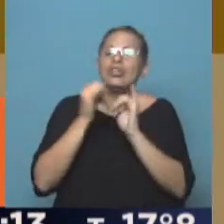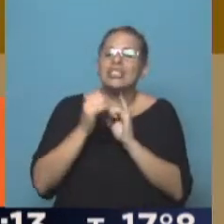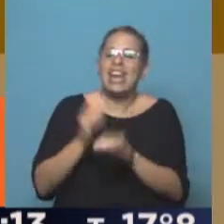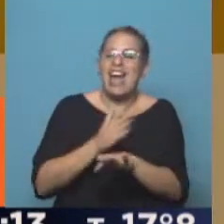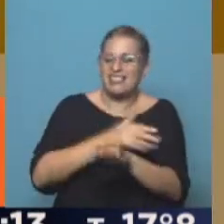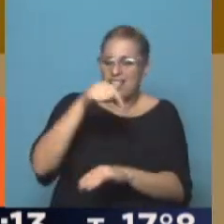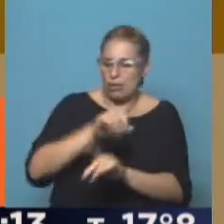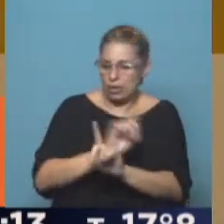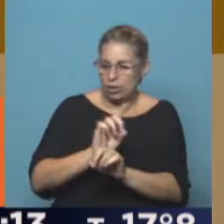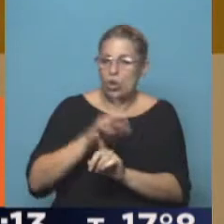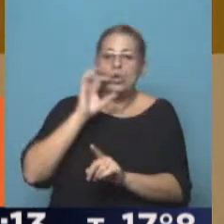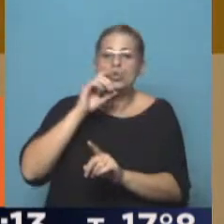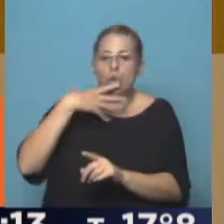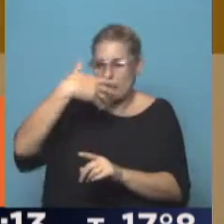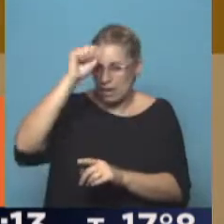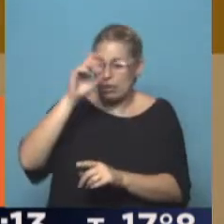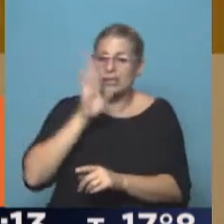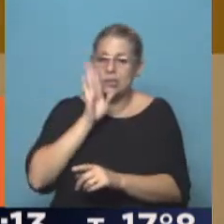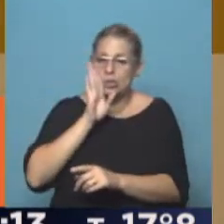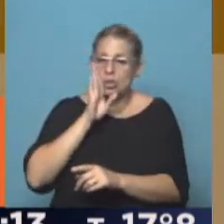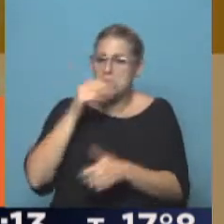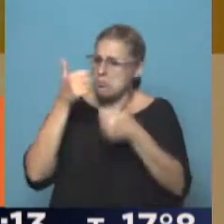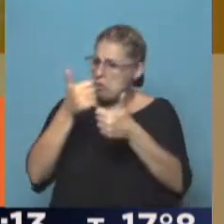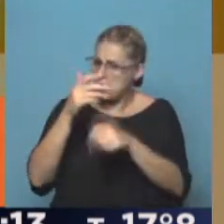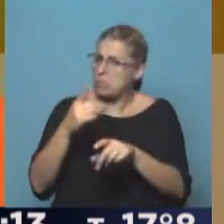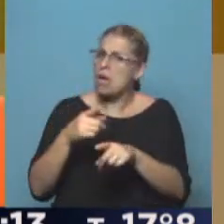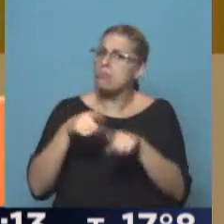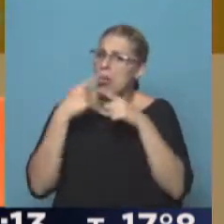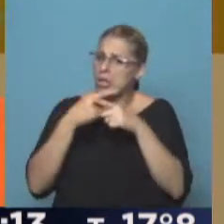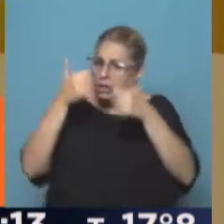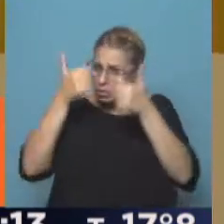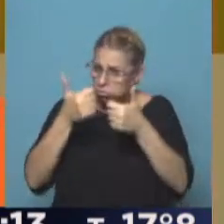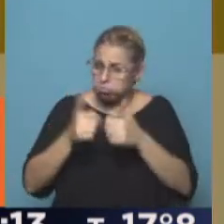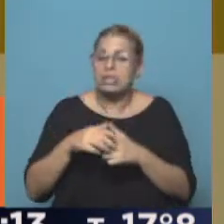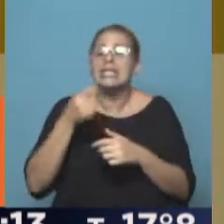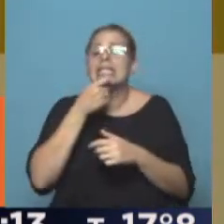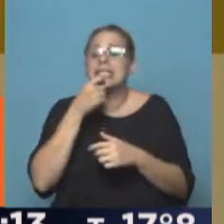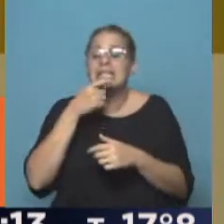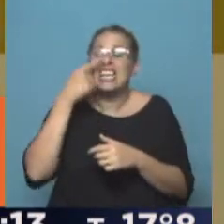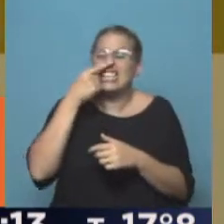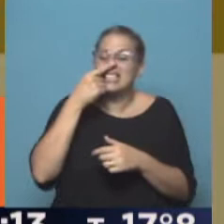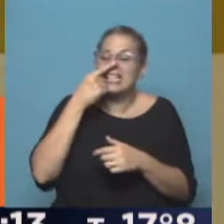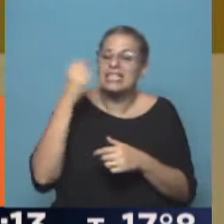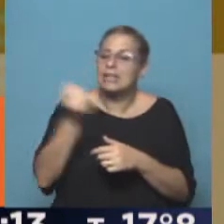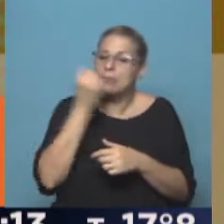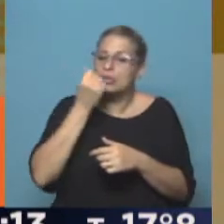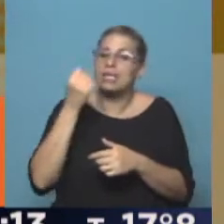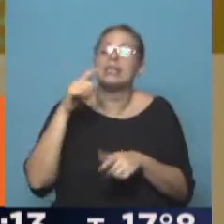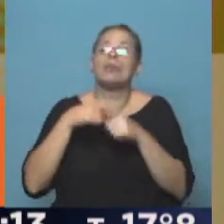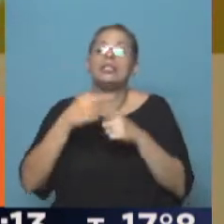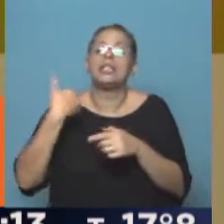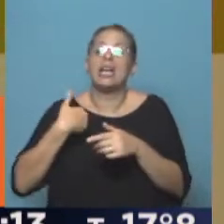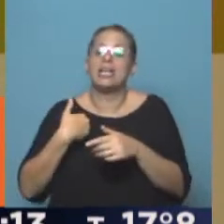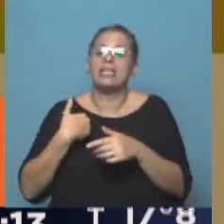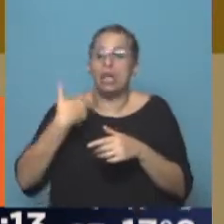esto es embajador en eeuu y la verdad es un gran dirigente político y si hay algún lugar de interés es vital para la política argentina es